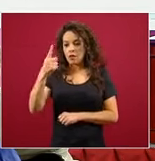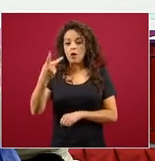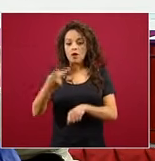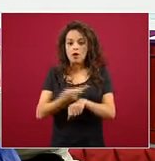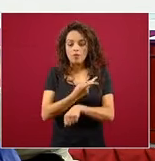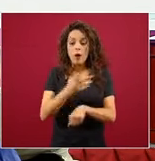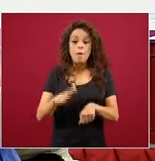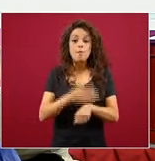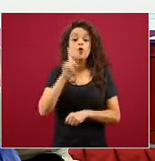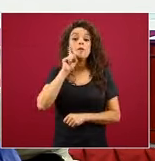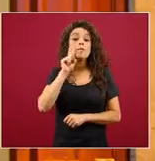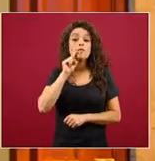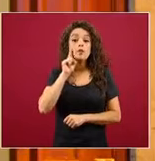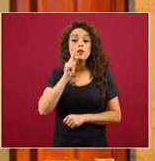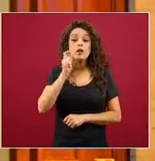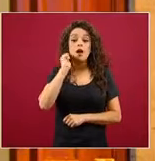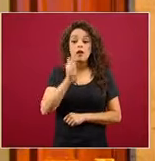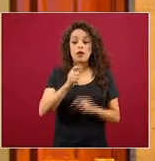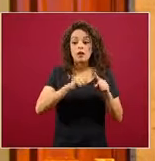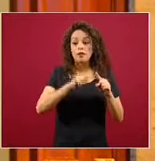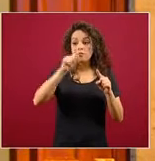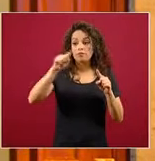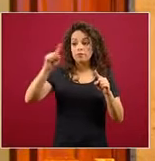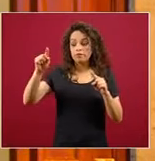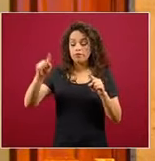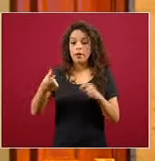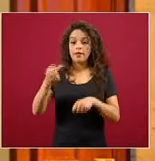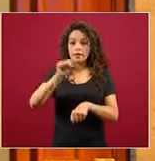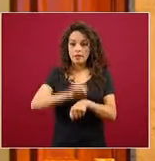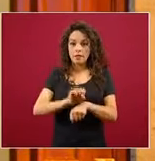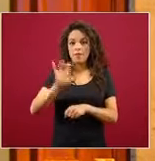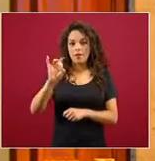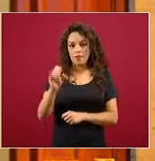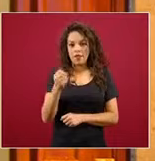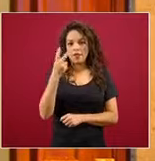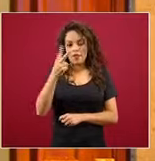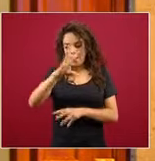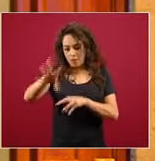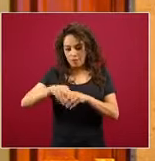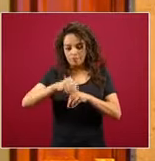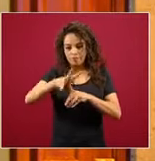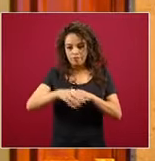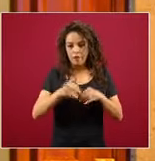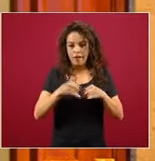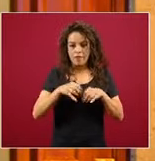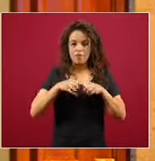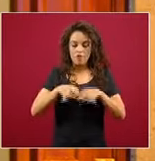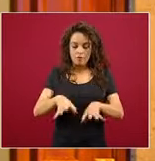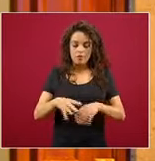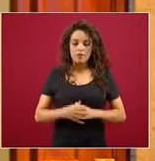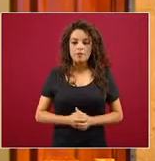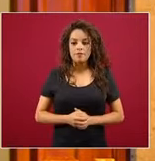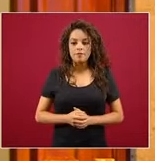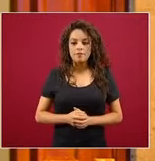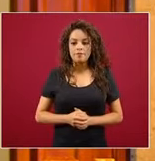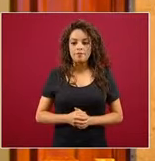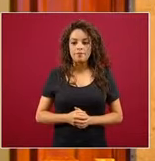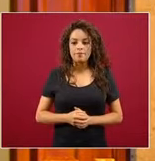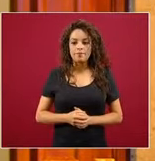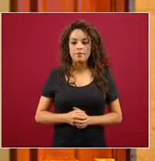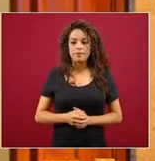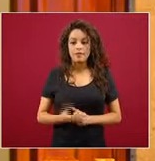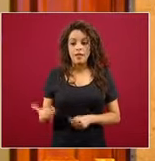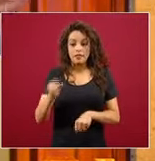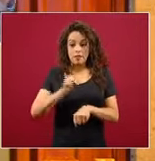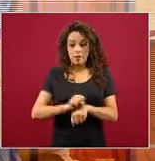ya integrando la estadística de la semana 32, que inicia junto, digamos, con la semana 34, que es